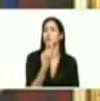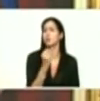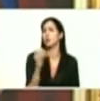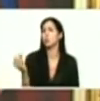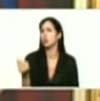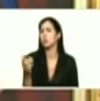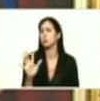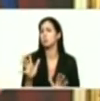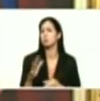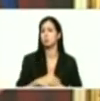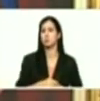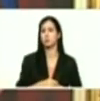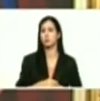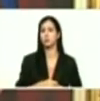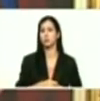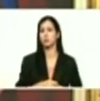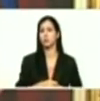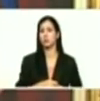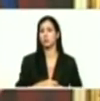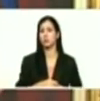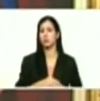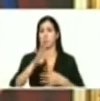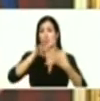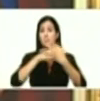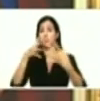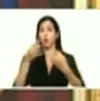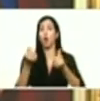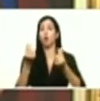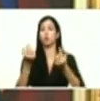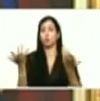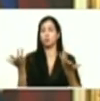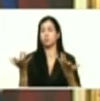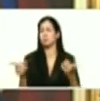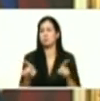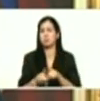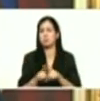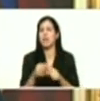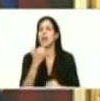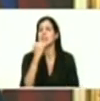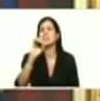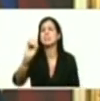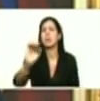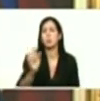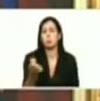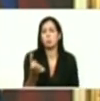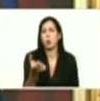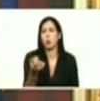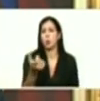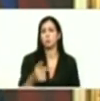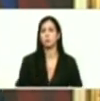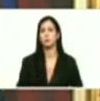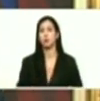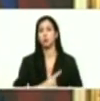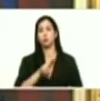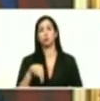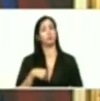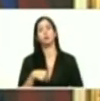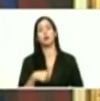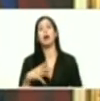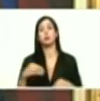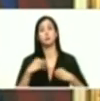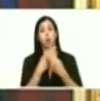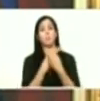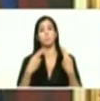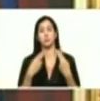quiere decir que para la estructura de costo del camionetero es casi cero y nosotros comprometernos